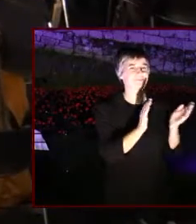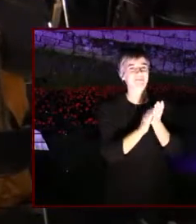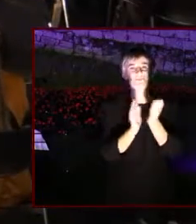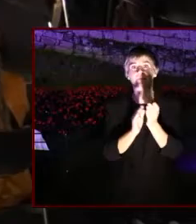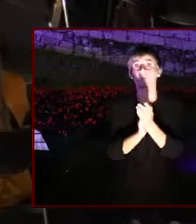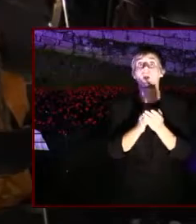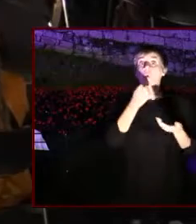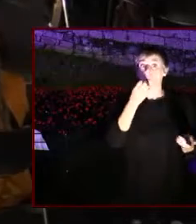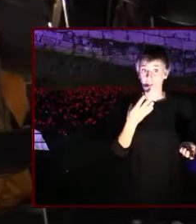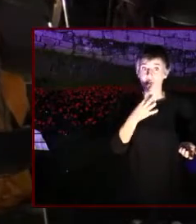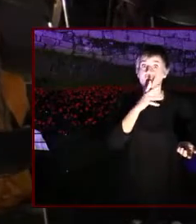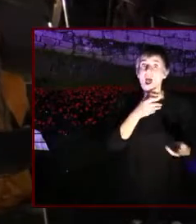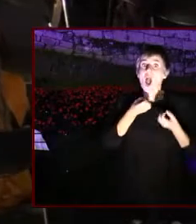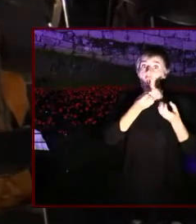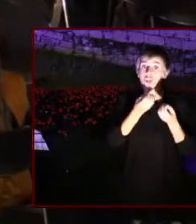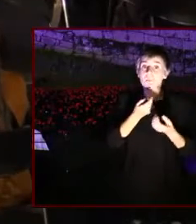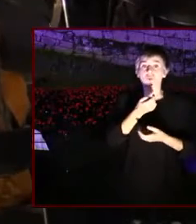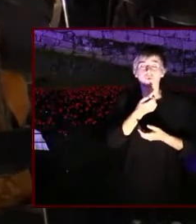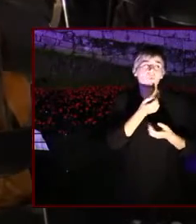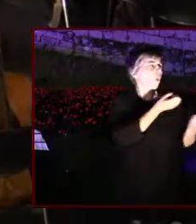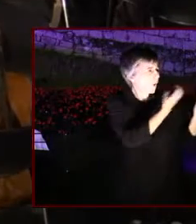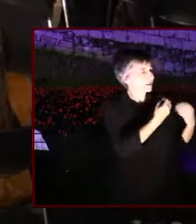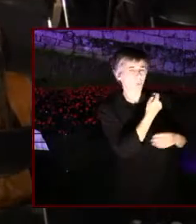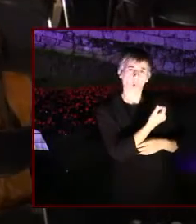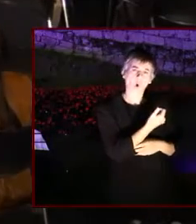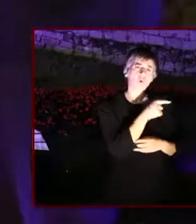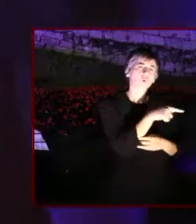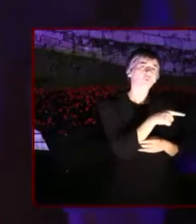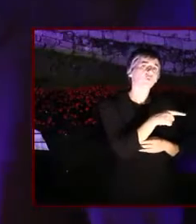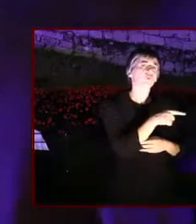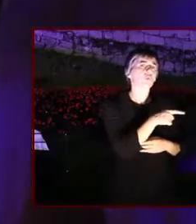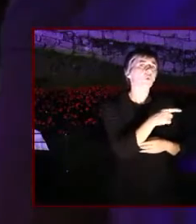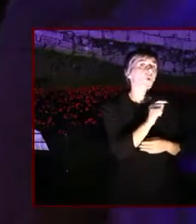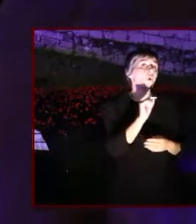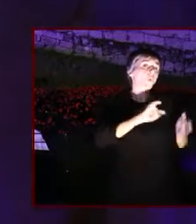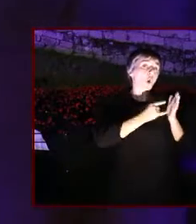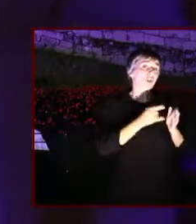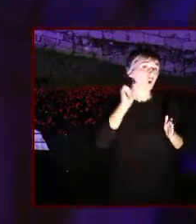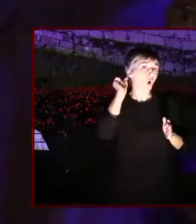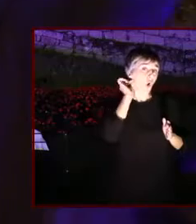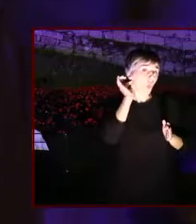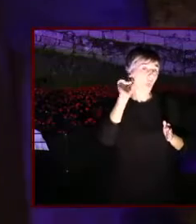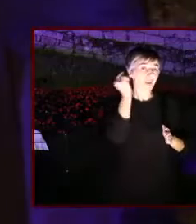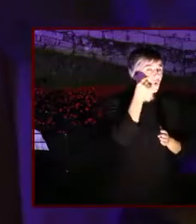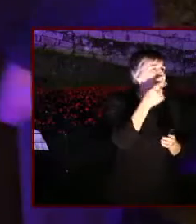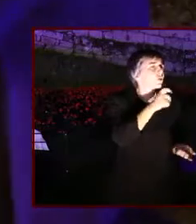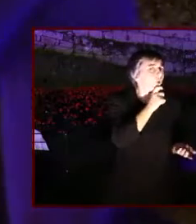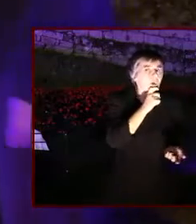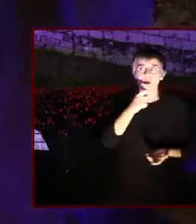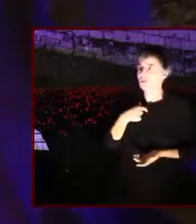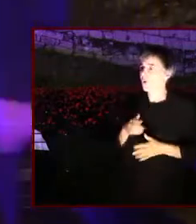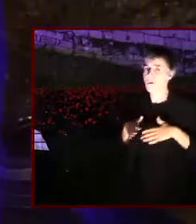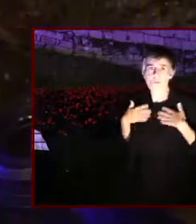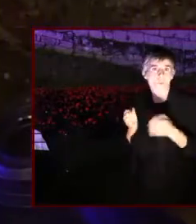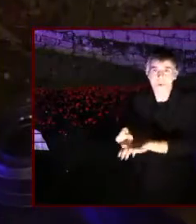E bueno, contanos un pouquiño, como foi o teu paso por Descubreas? Foi moi emocionante, unha experiencia fantástica